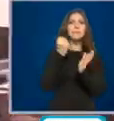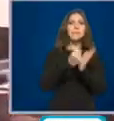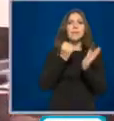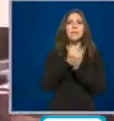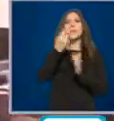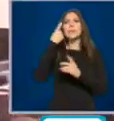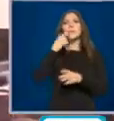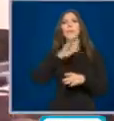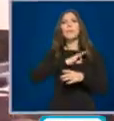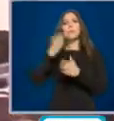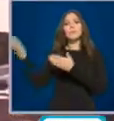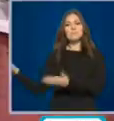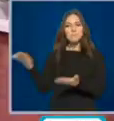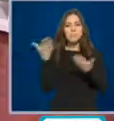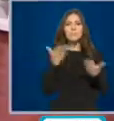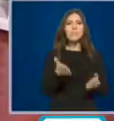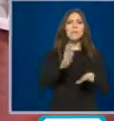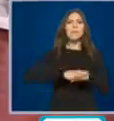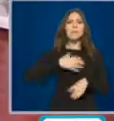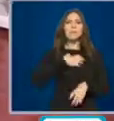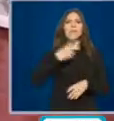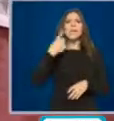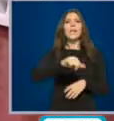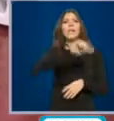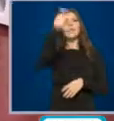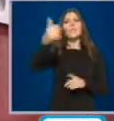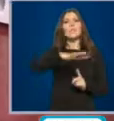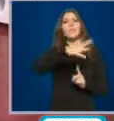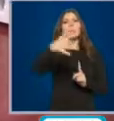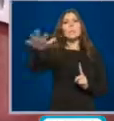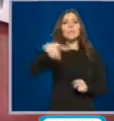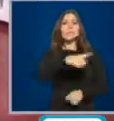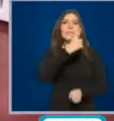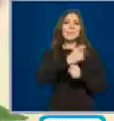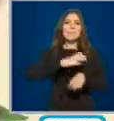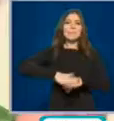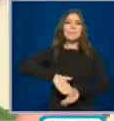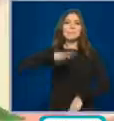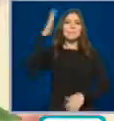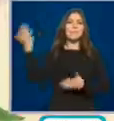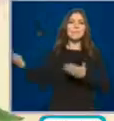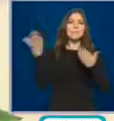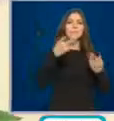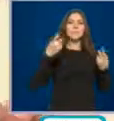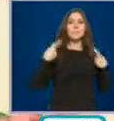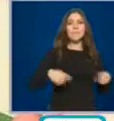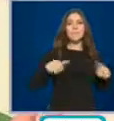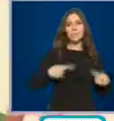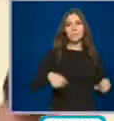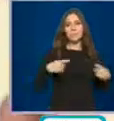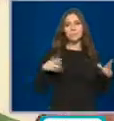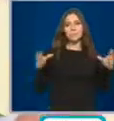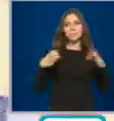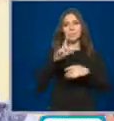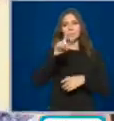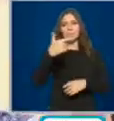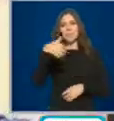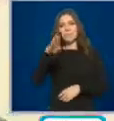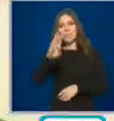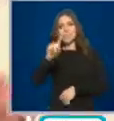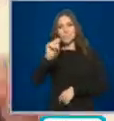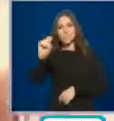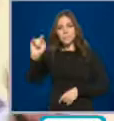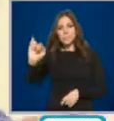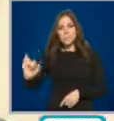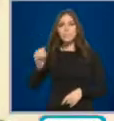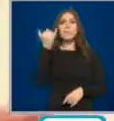recibir con más ánimos que otras playas Porque esta tenemos muchas comunidad, playas, ¿no, Clau? Muchas playas. Y son maravillosas y también cabe la diversidad, pero esta, como bien lo decías